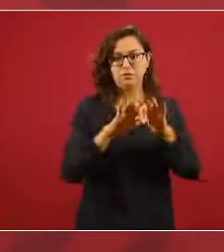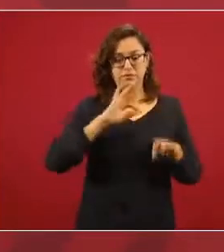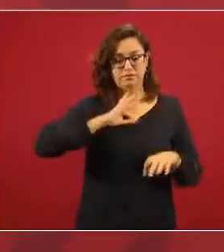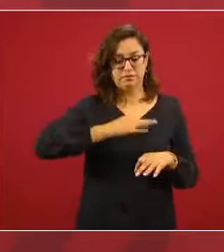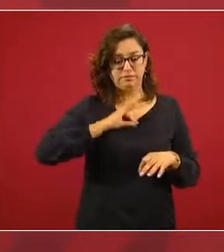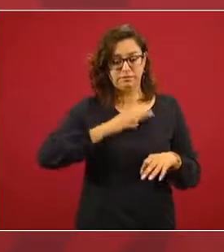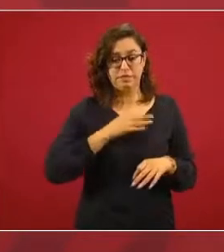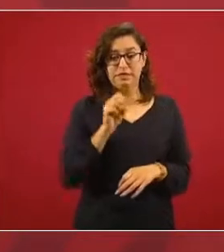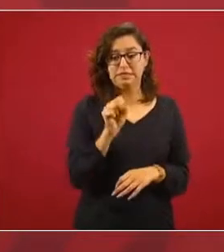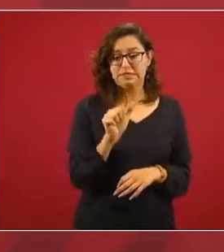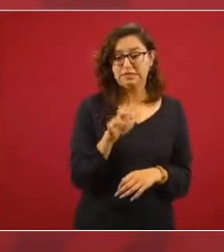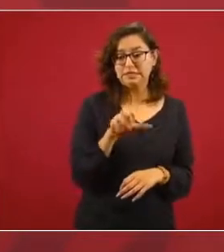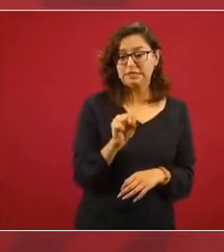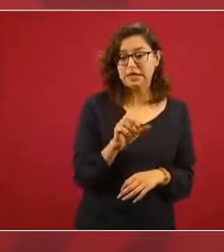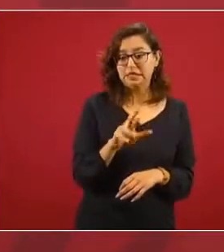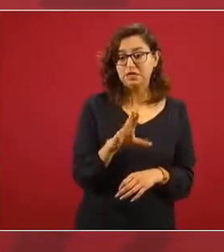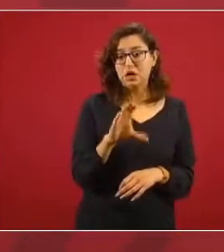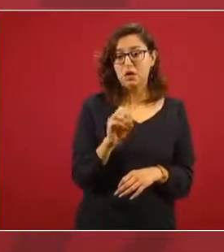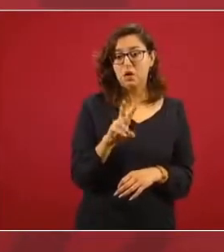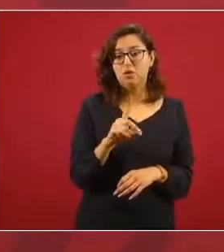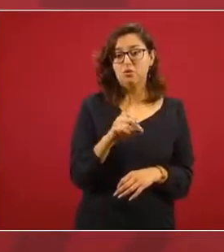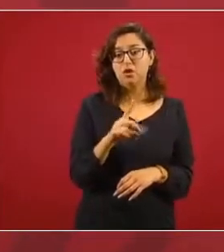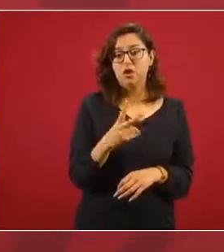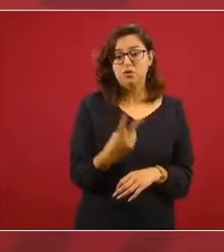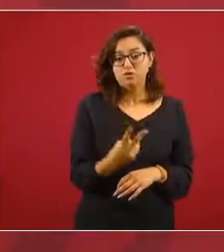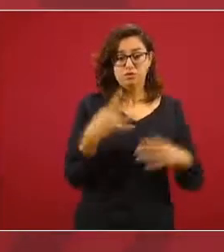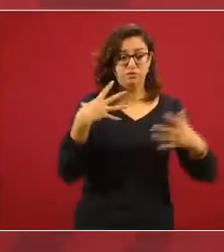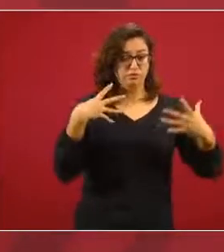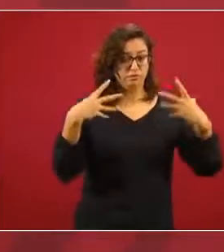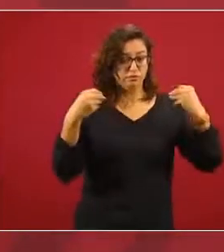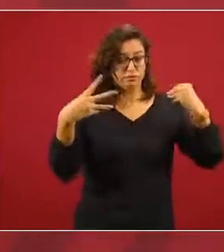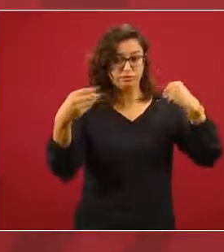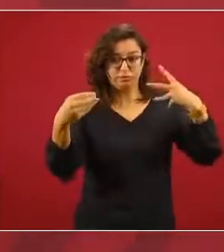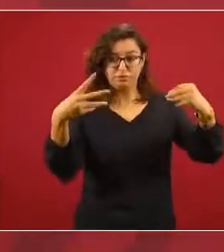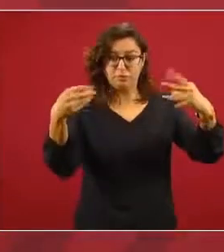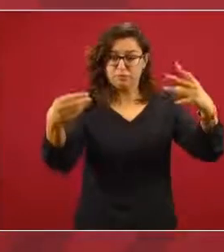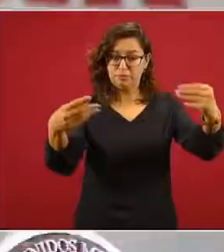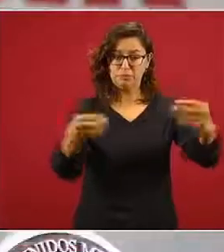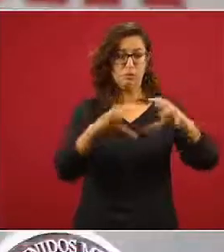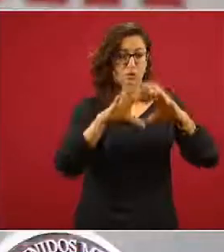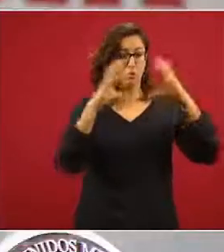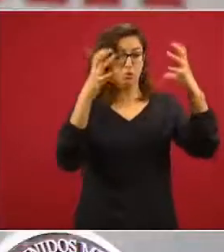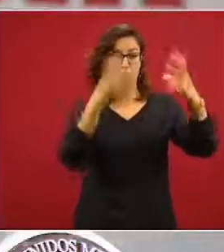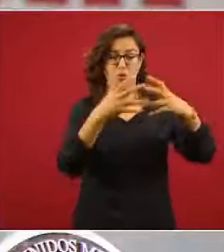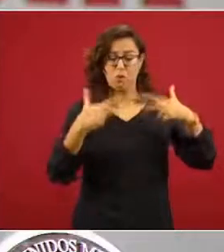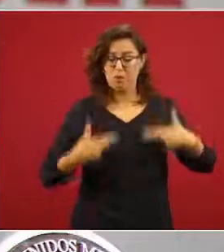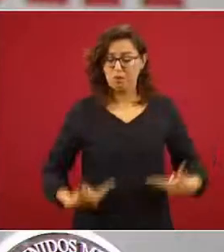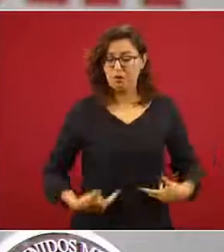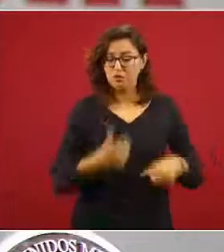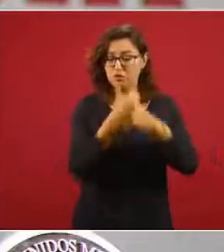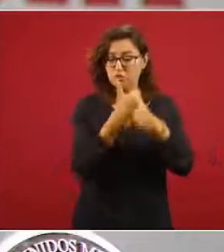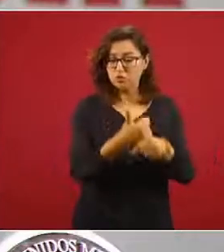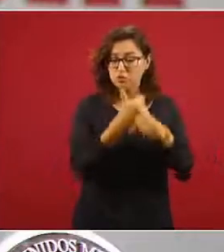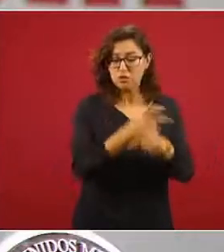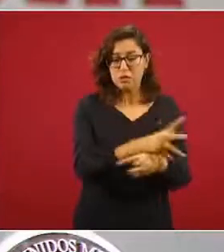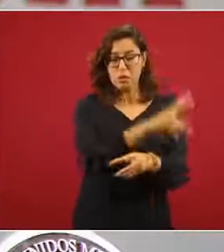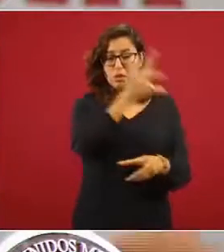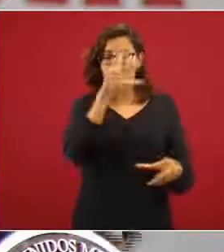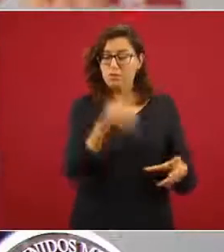virus SARS-CoV-2 causante de COVID-19, la pandemia que aqueja a la humanidad entera, al mundo